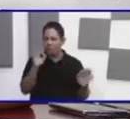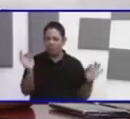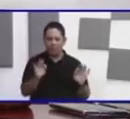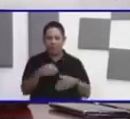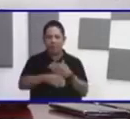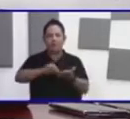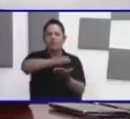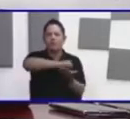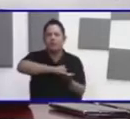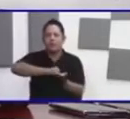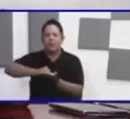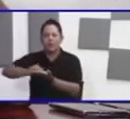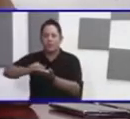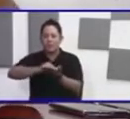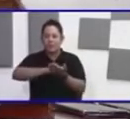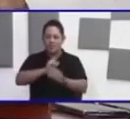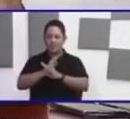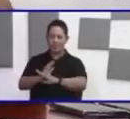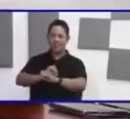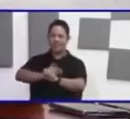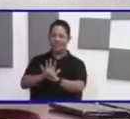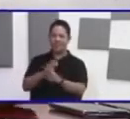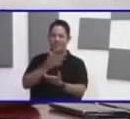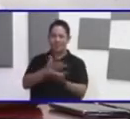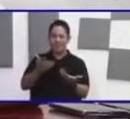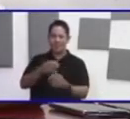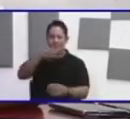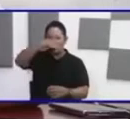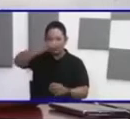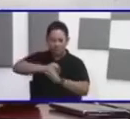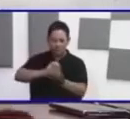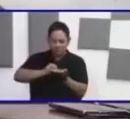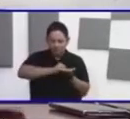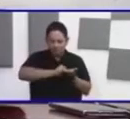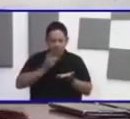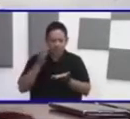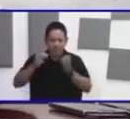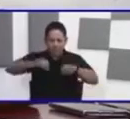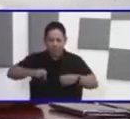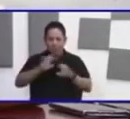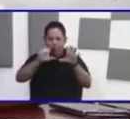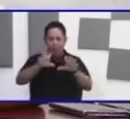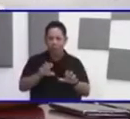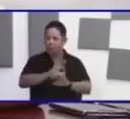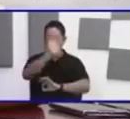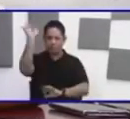demás. Esas camas, cuando nosotros cumplamos ahora el plan bienal en materia de salud y compremos las camas para